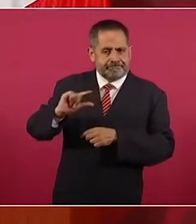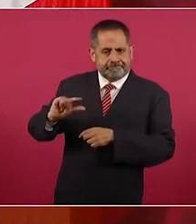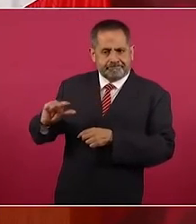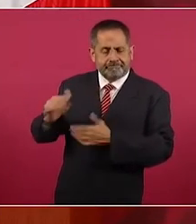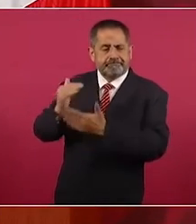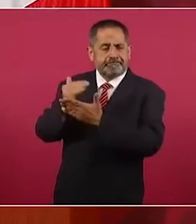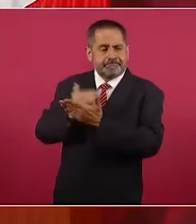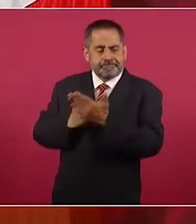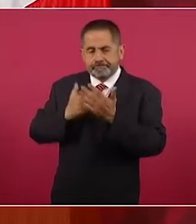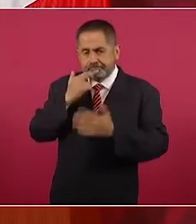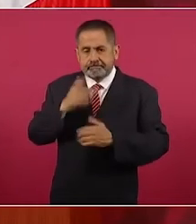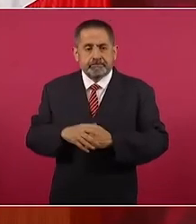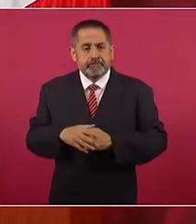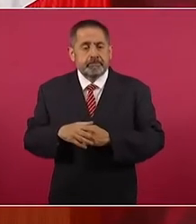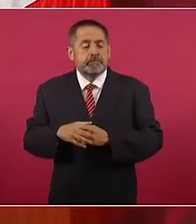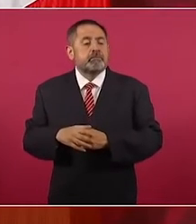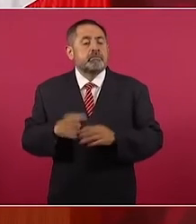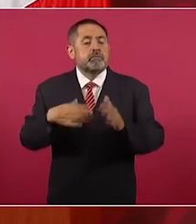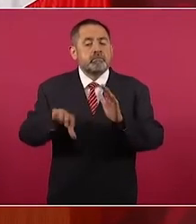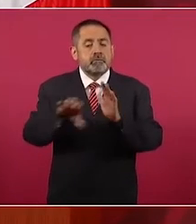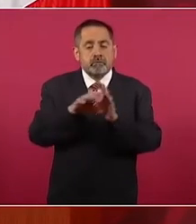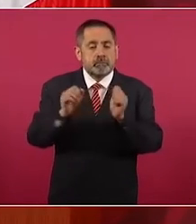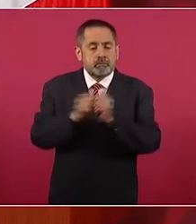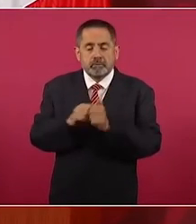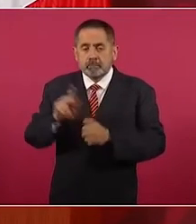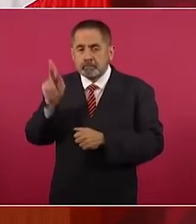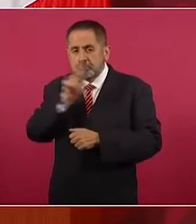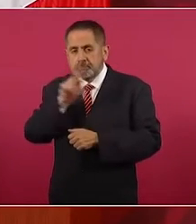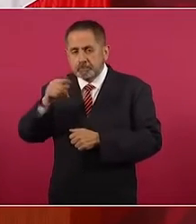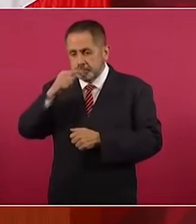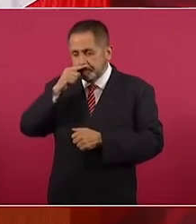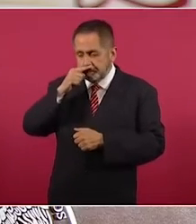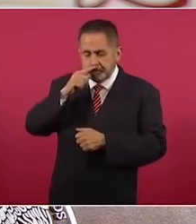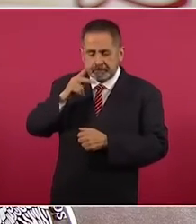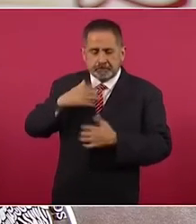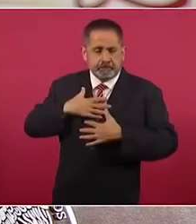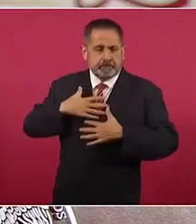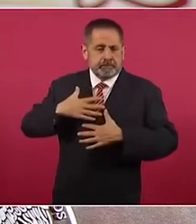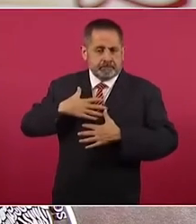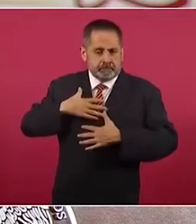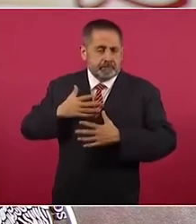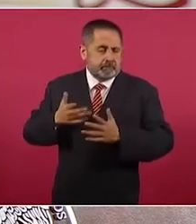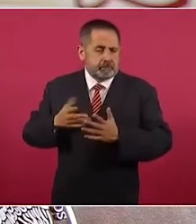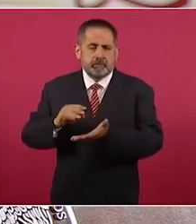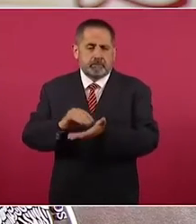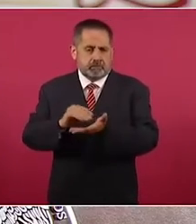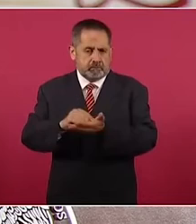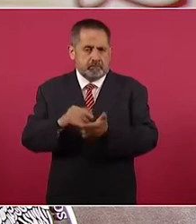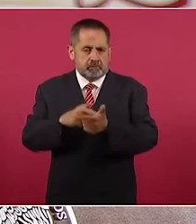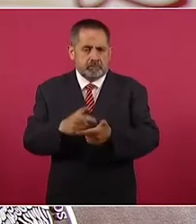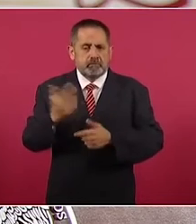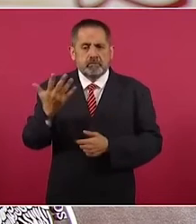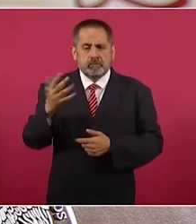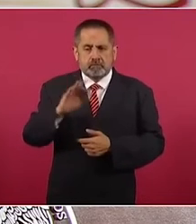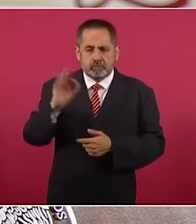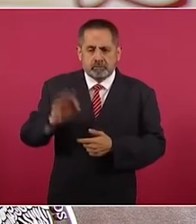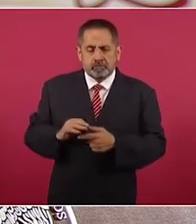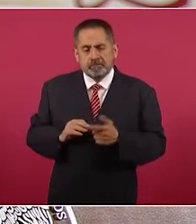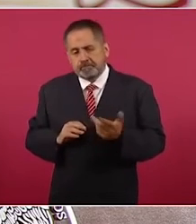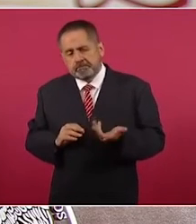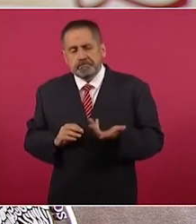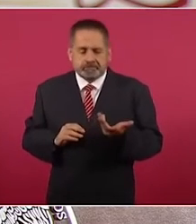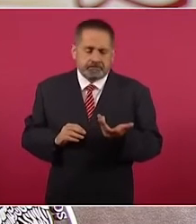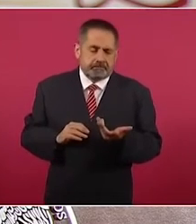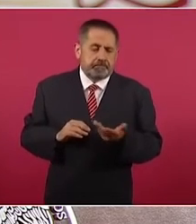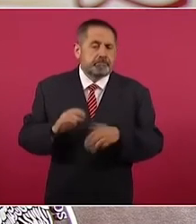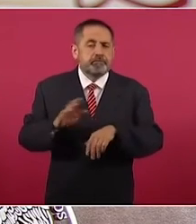reducción. Las camas con ventilador, la ocupación es esperable que dure un poco más, se mantiene estable en 5%, dado que